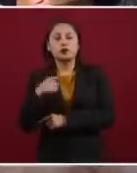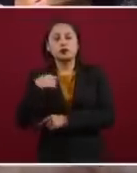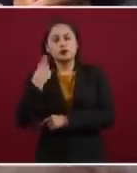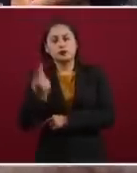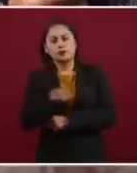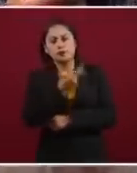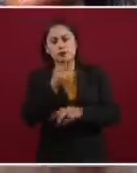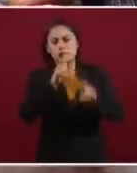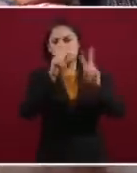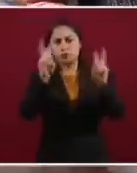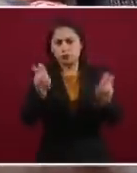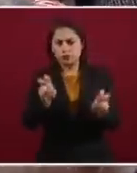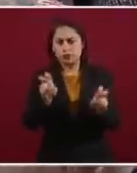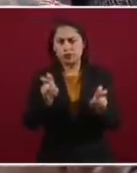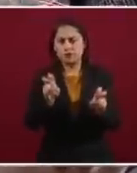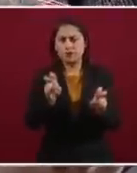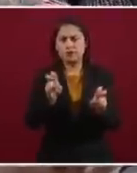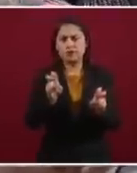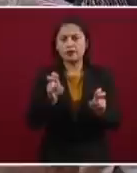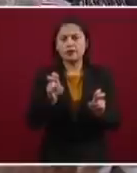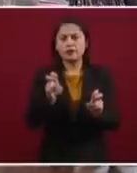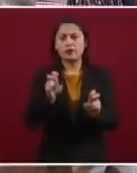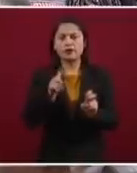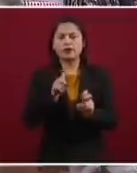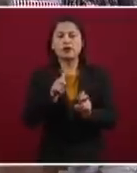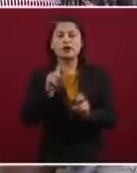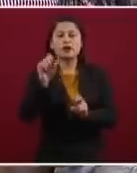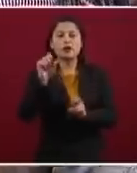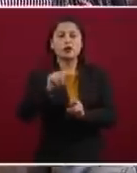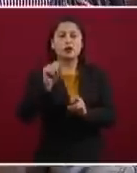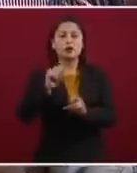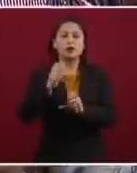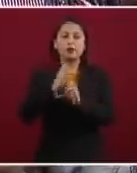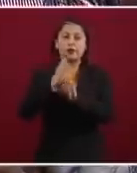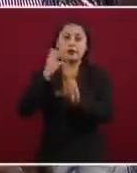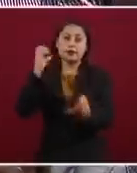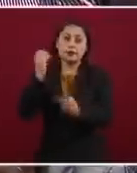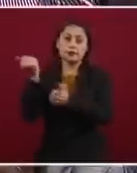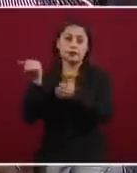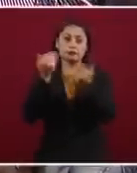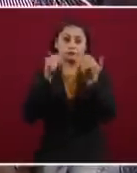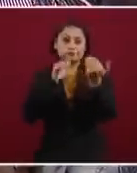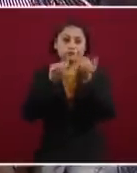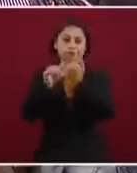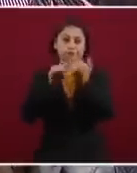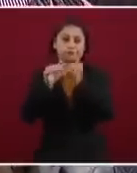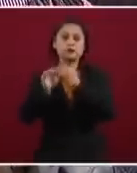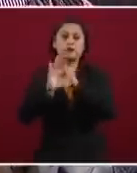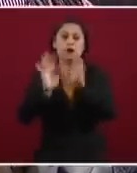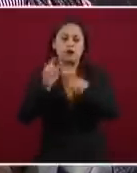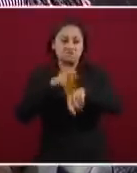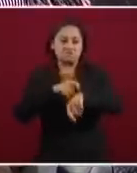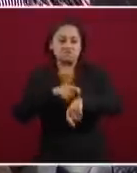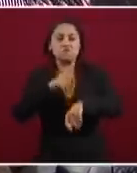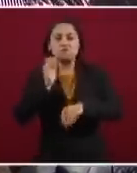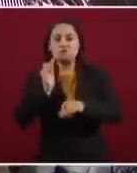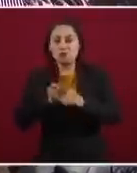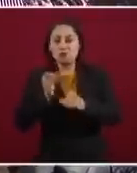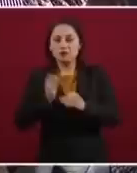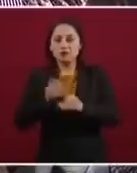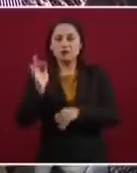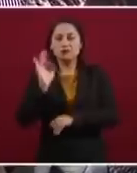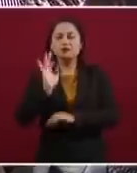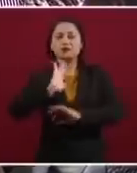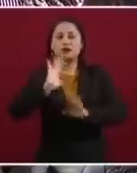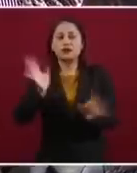transportistas que han anunciado y bueno para esta hora seguramente están movilizándose respecto a sus peticiones